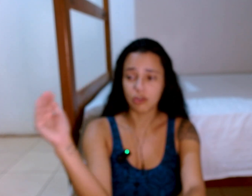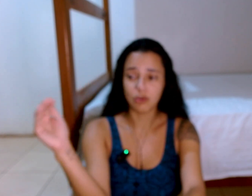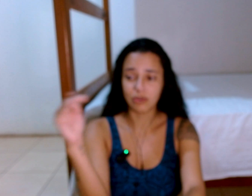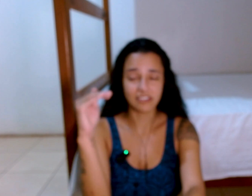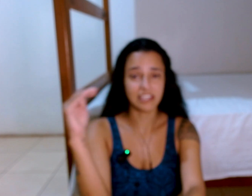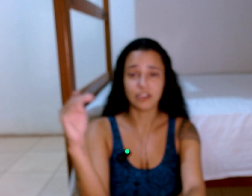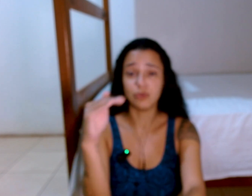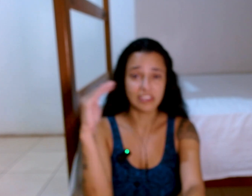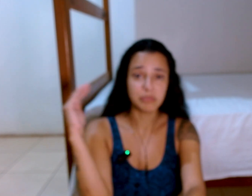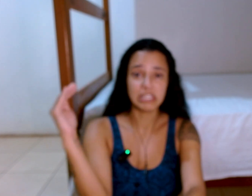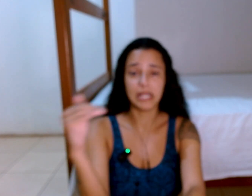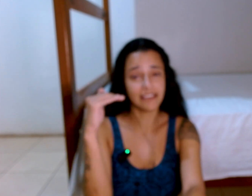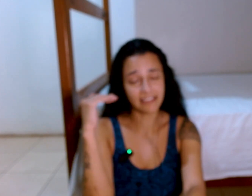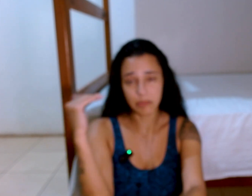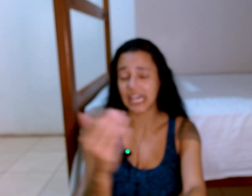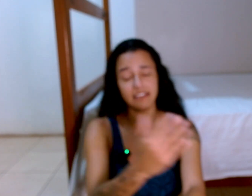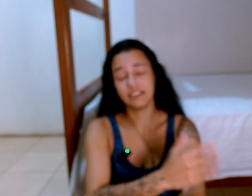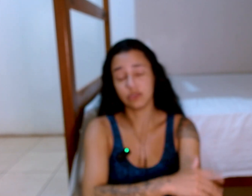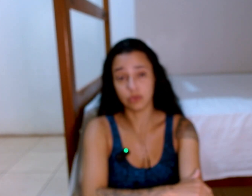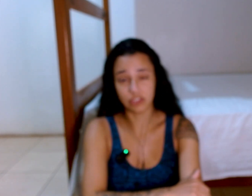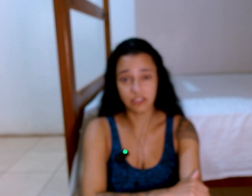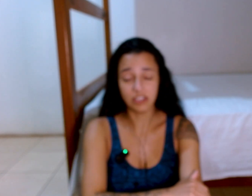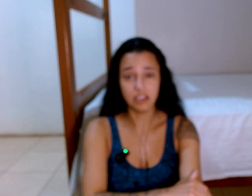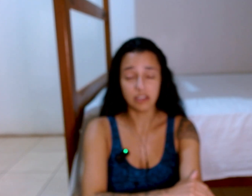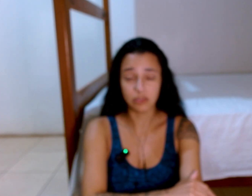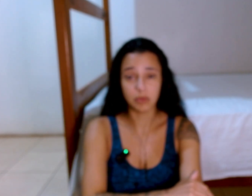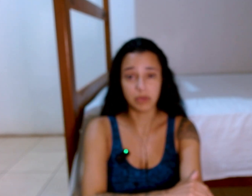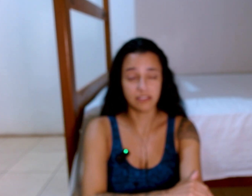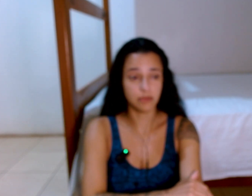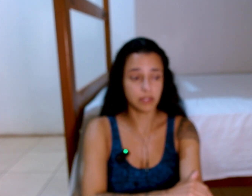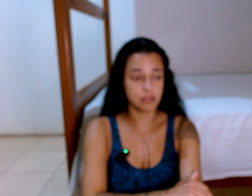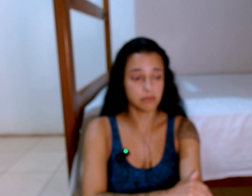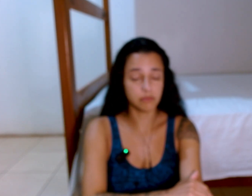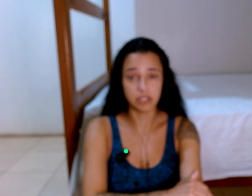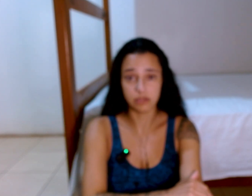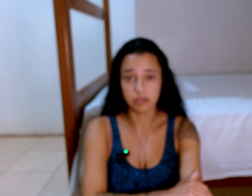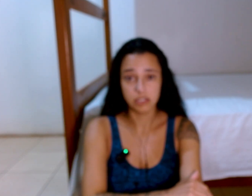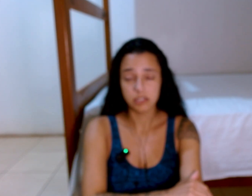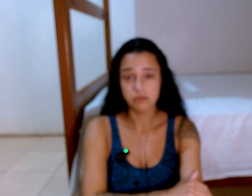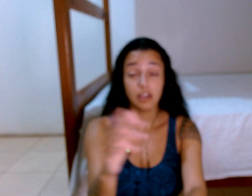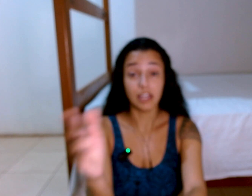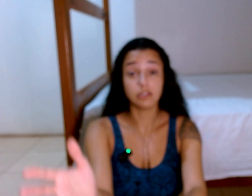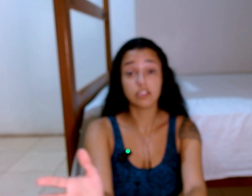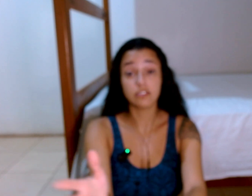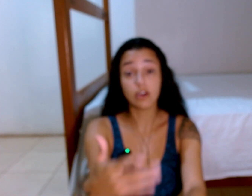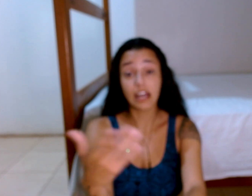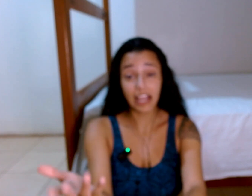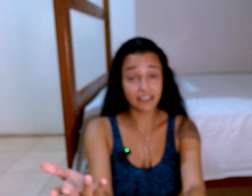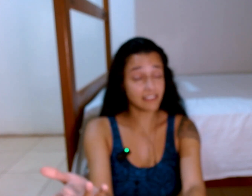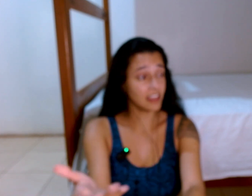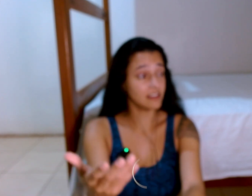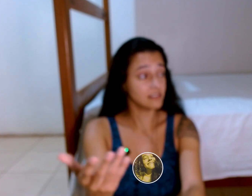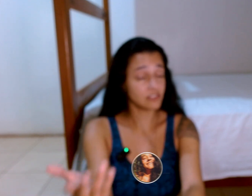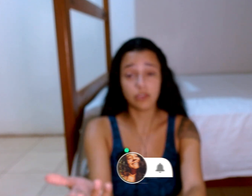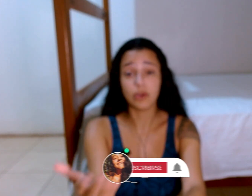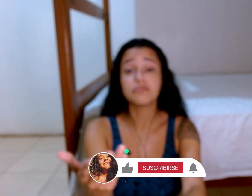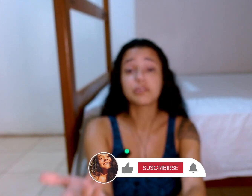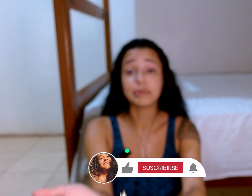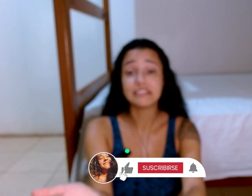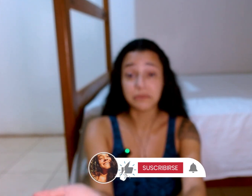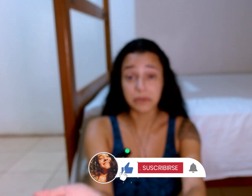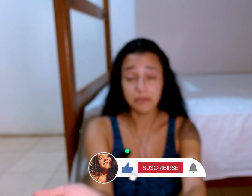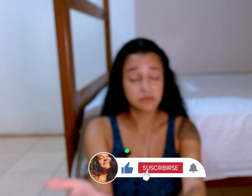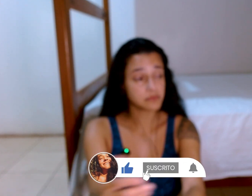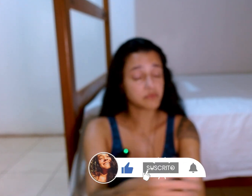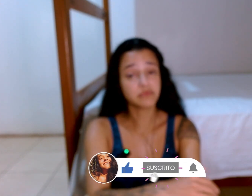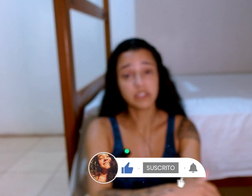no estaría susceptible aceptar estas cosas Eso me parece bien pero entonces Ojalá les haya sido